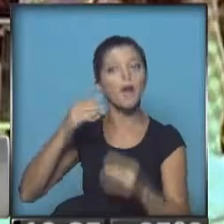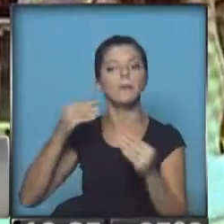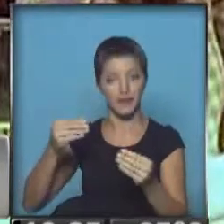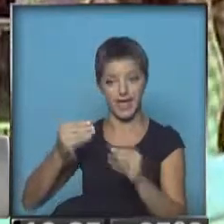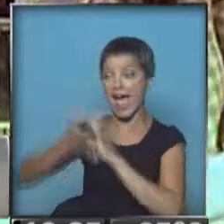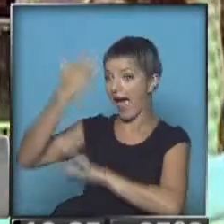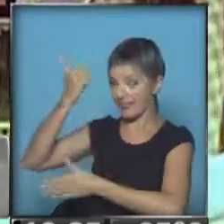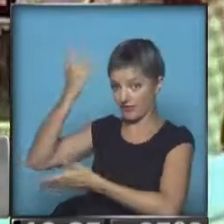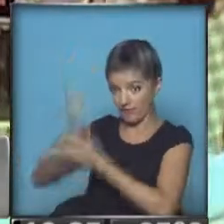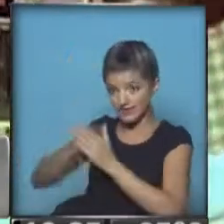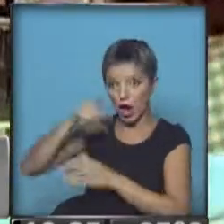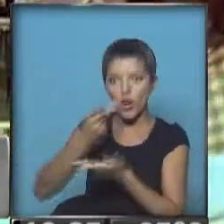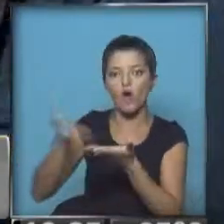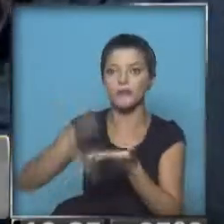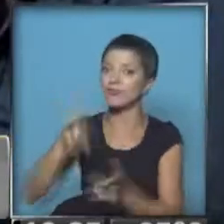cometer los mismos errores.